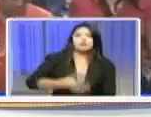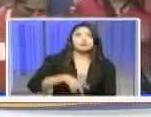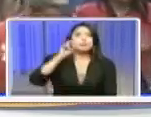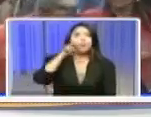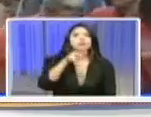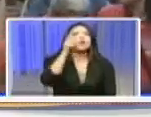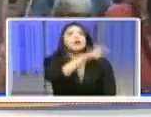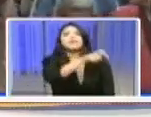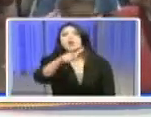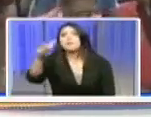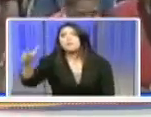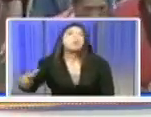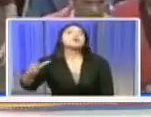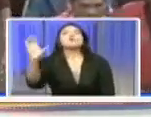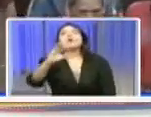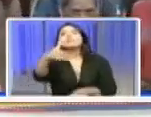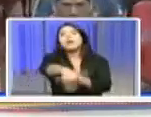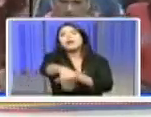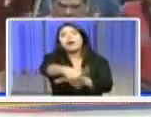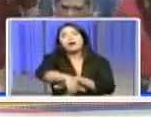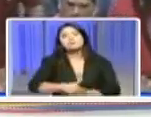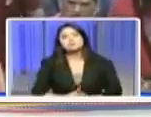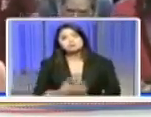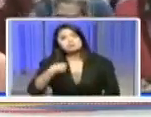pie, del pueblo de calle.